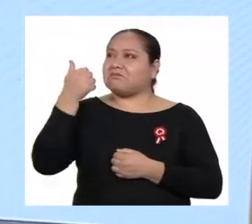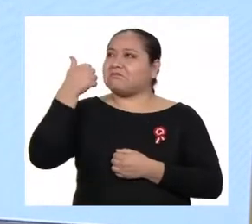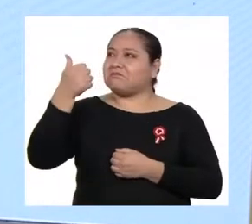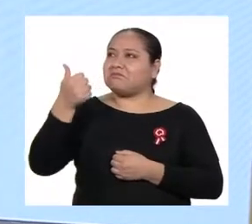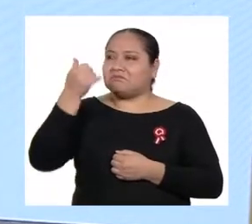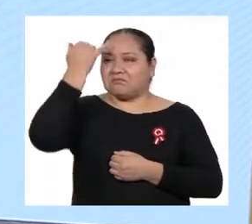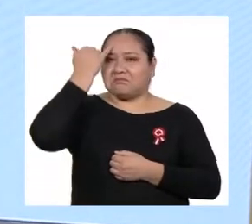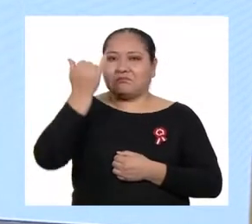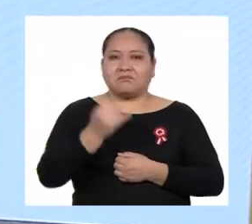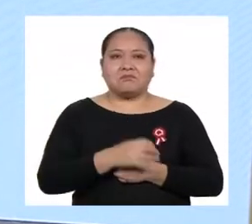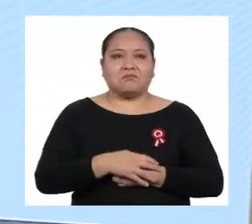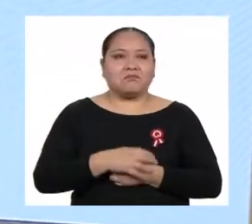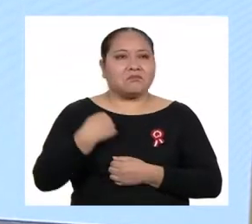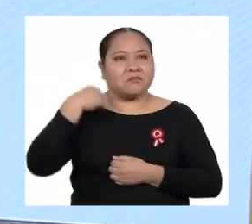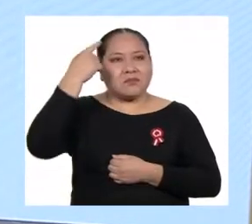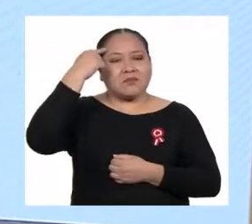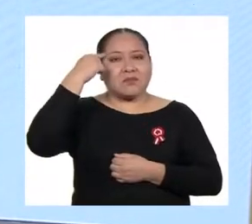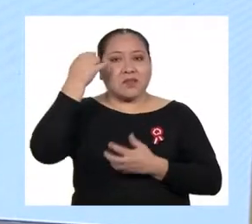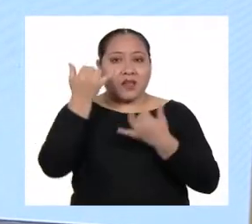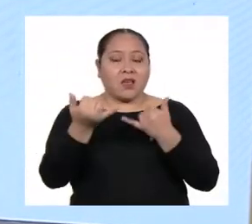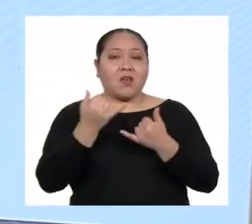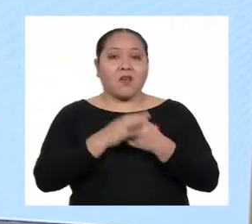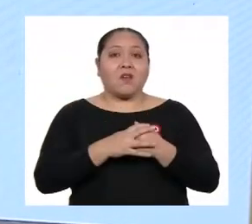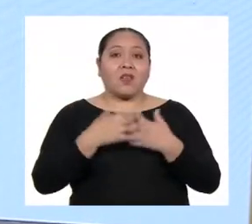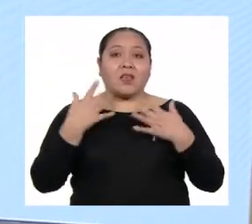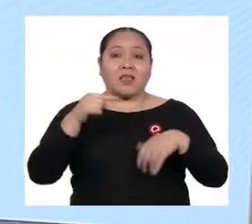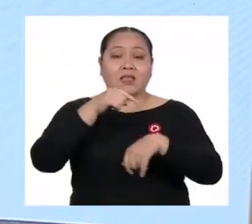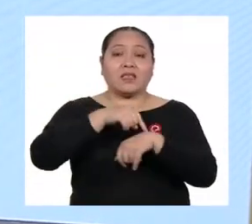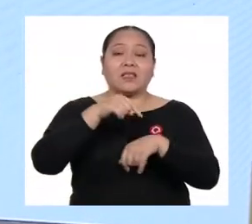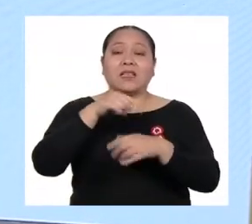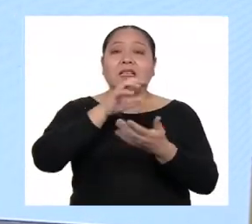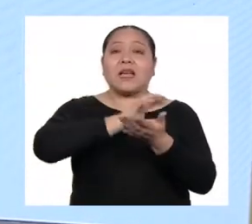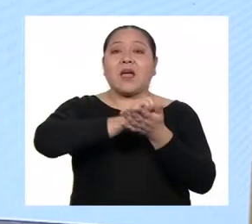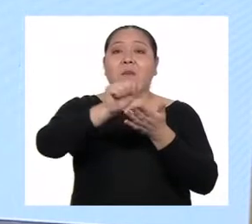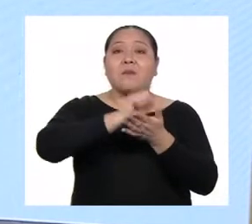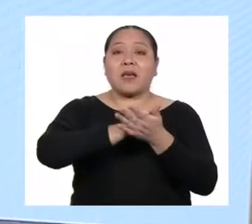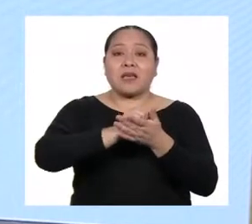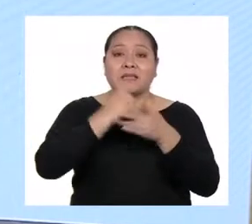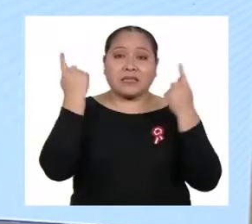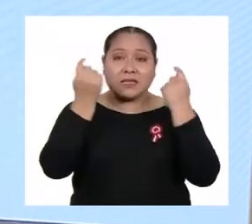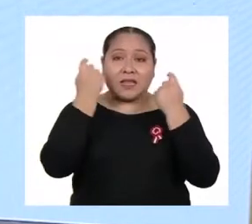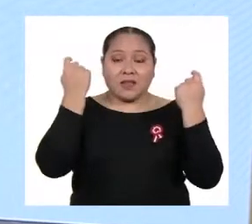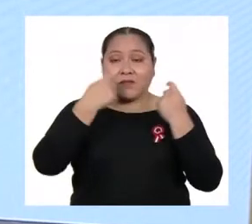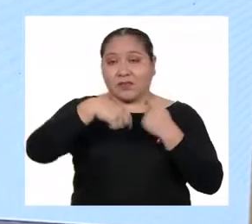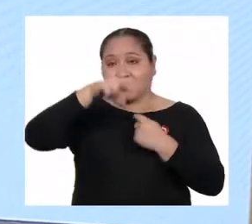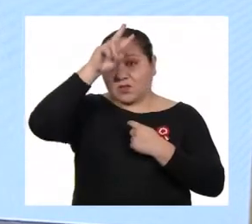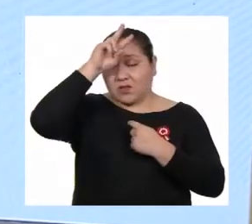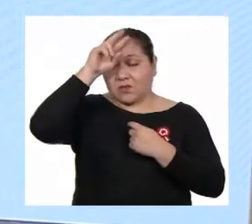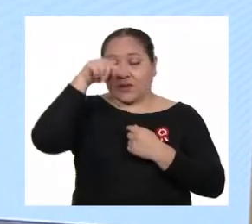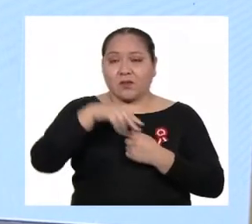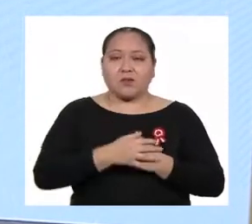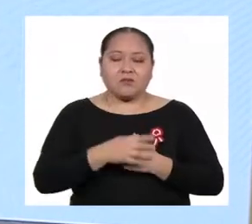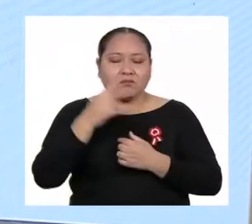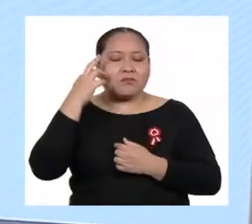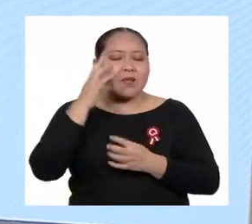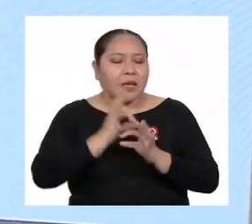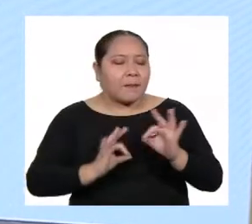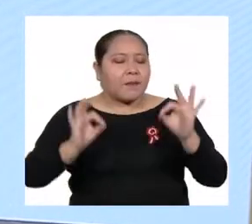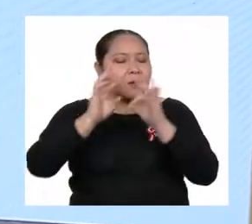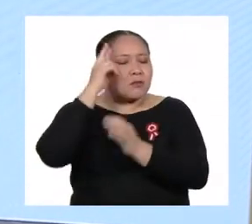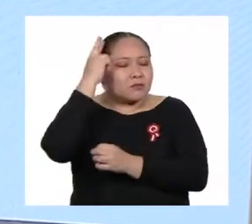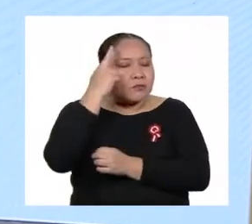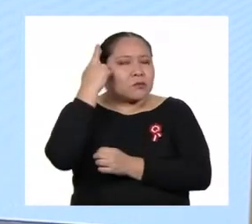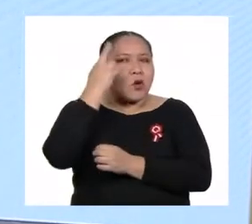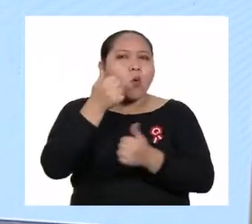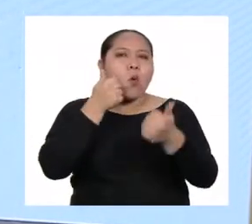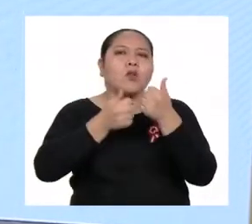muy buena idea. Creo que justo ahora que estamos en el mes patrio es importante reflexionar sobre aquellos factores que dificultan